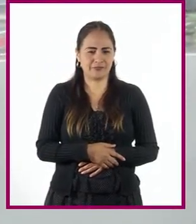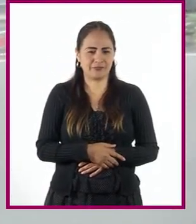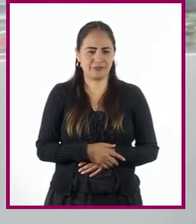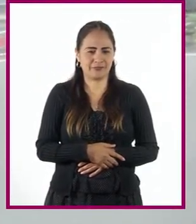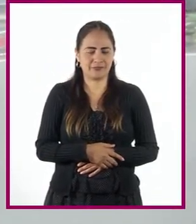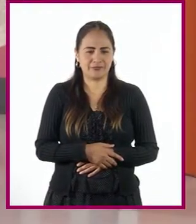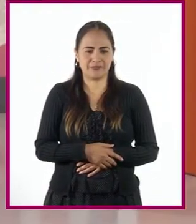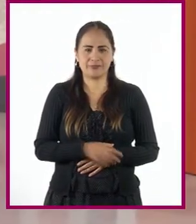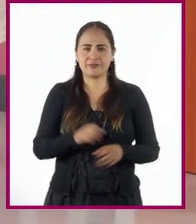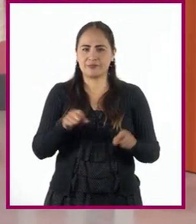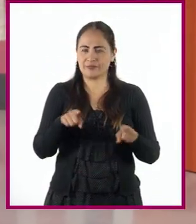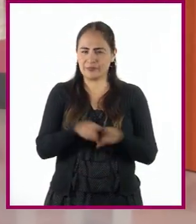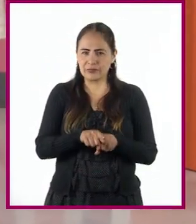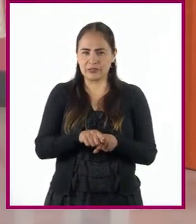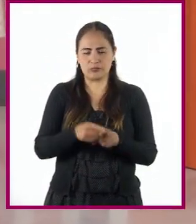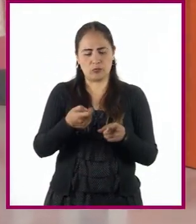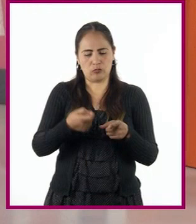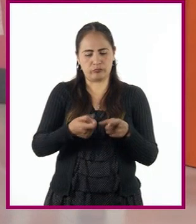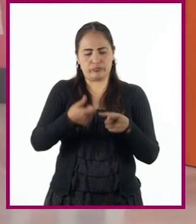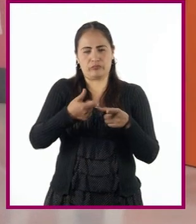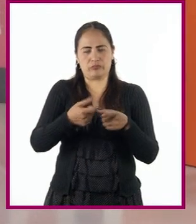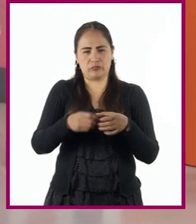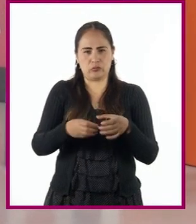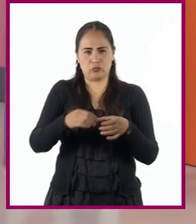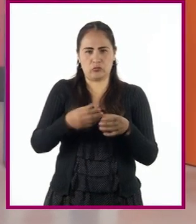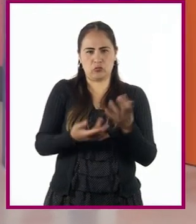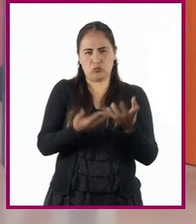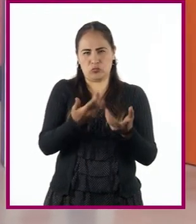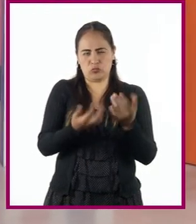y volvemos a intentar prenderlas.